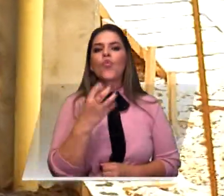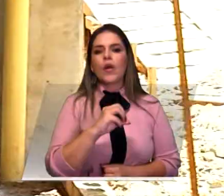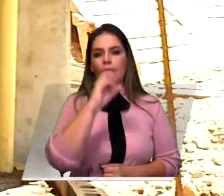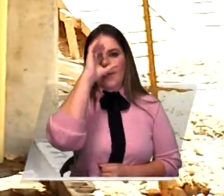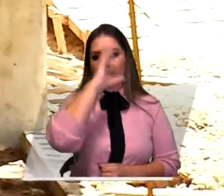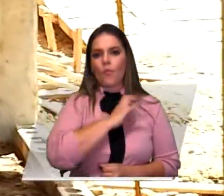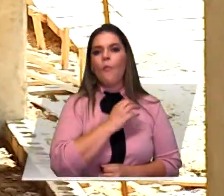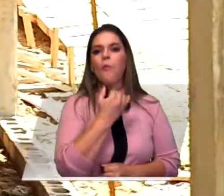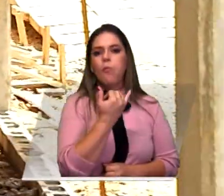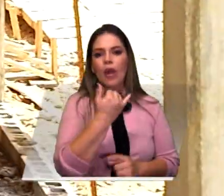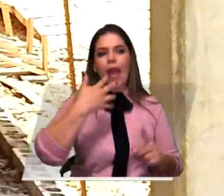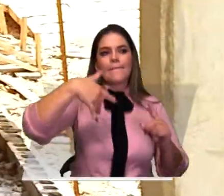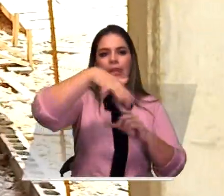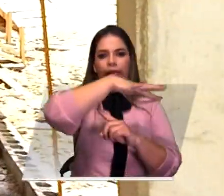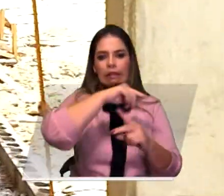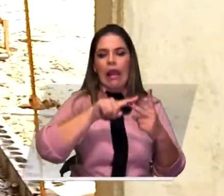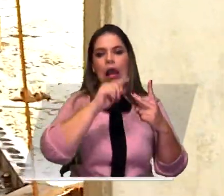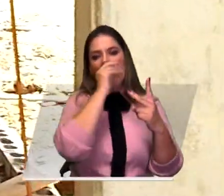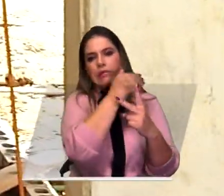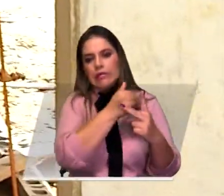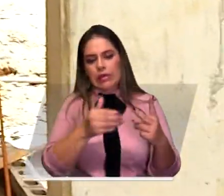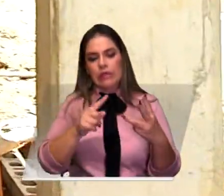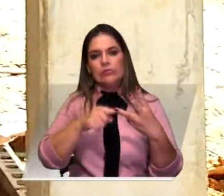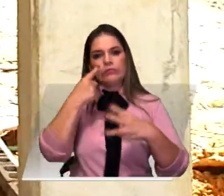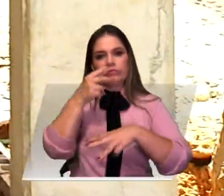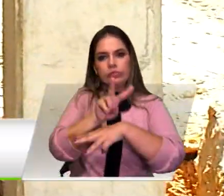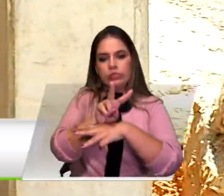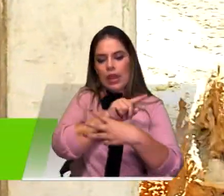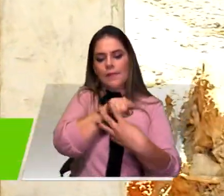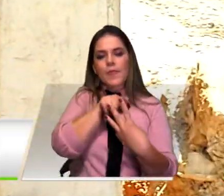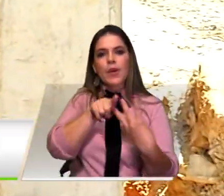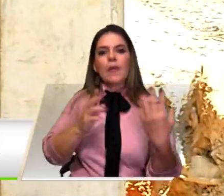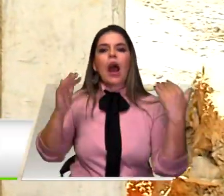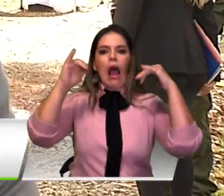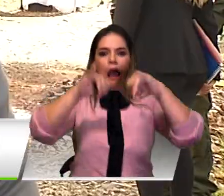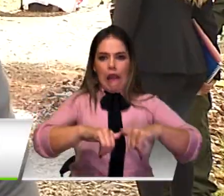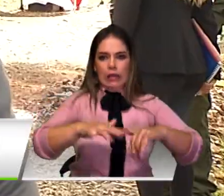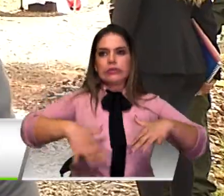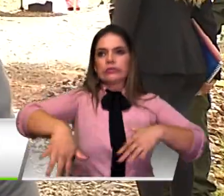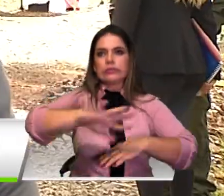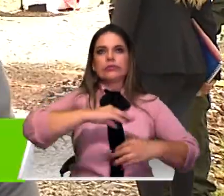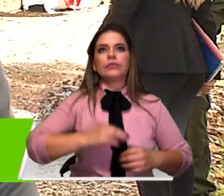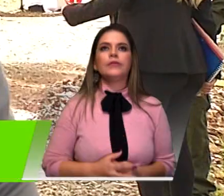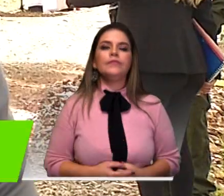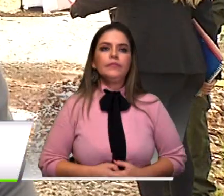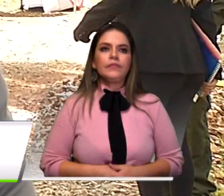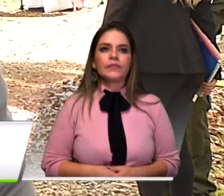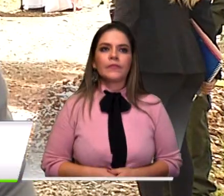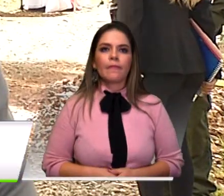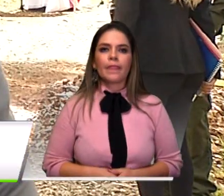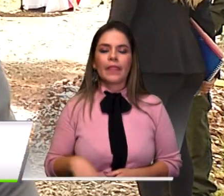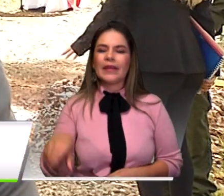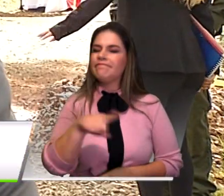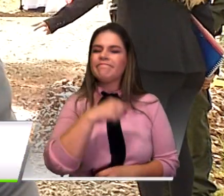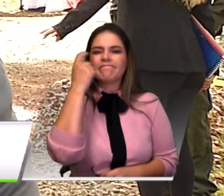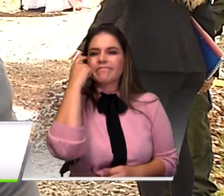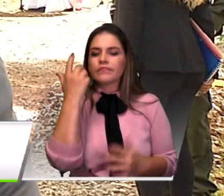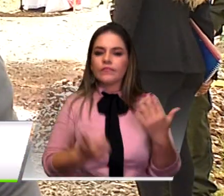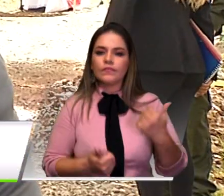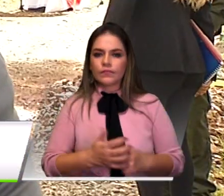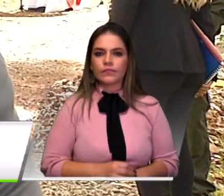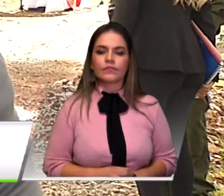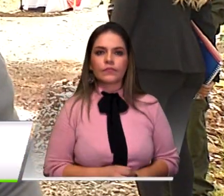pertenecientes a Policía Ambiental, Infancia y Adolescencia y Vigilancia, estarán ocupándola. La proyección de esta estación también es contar